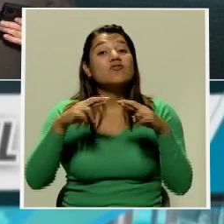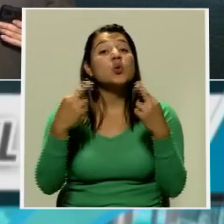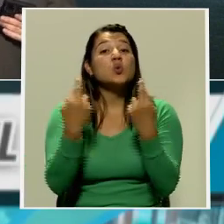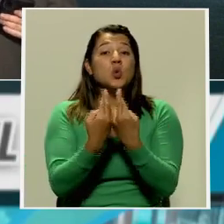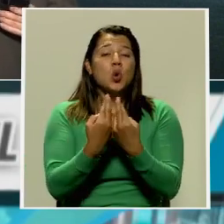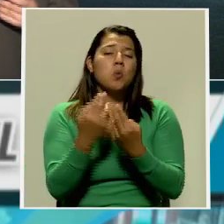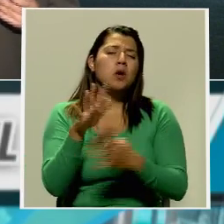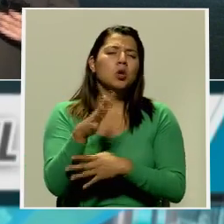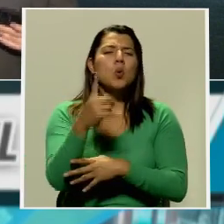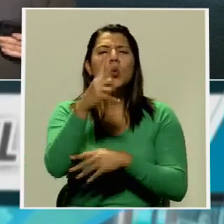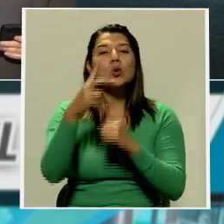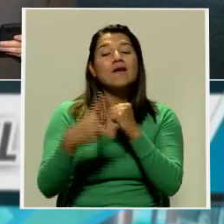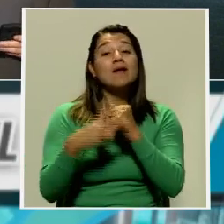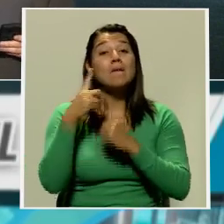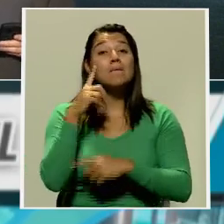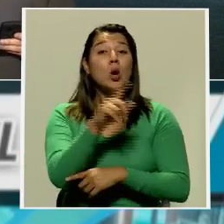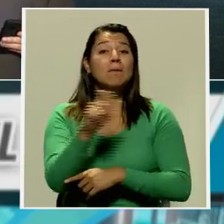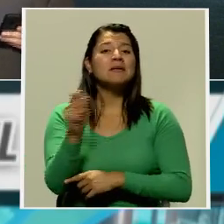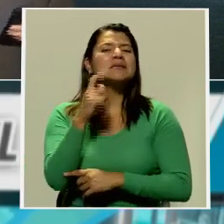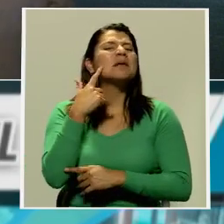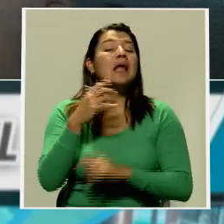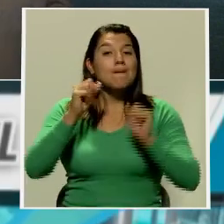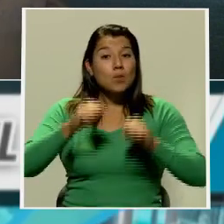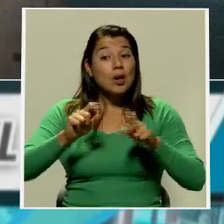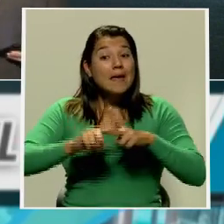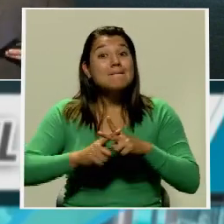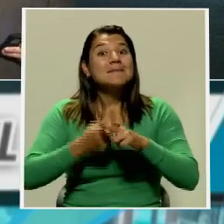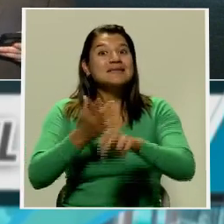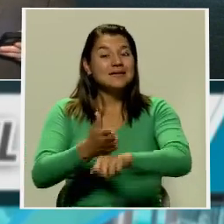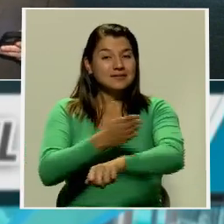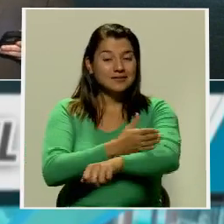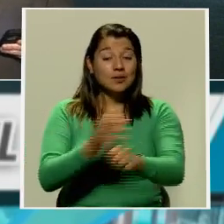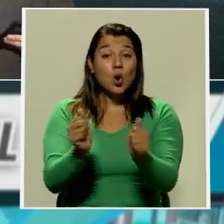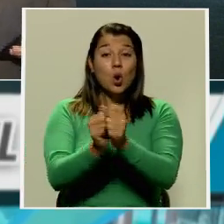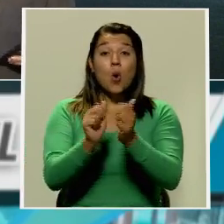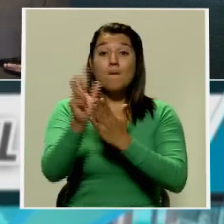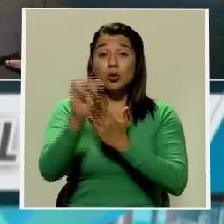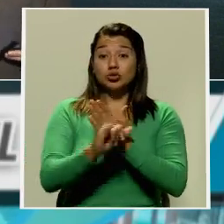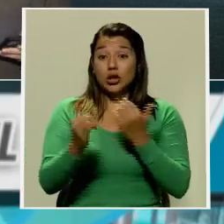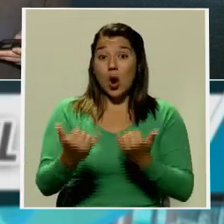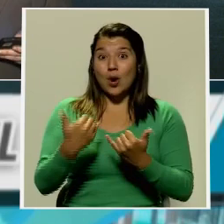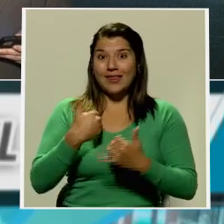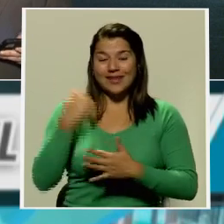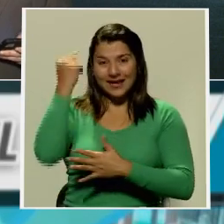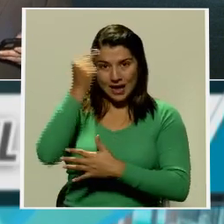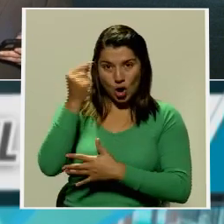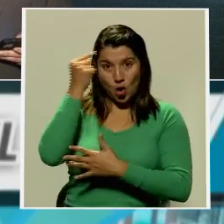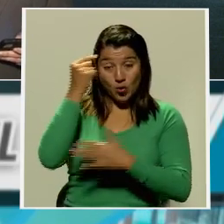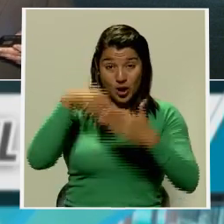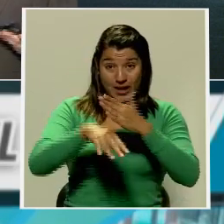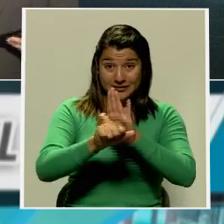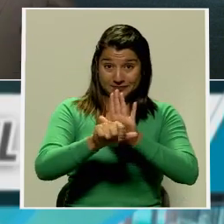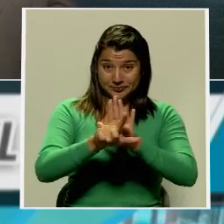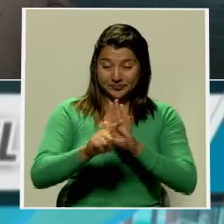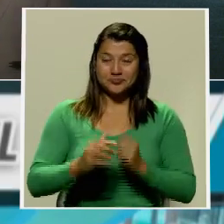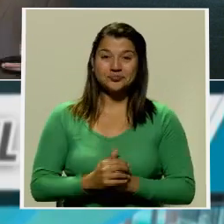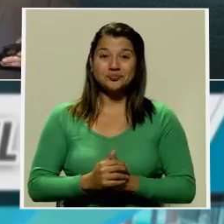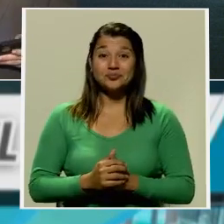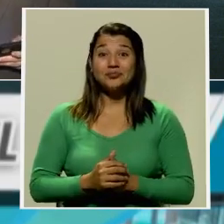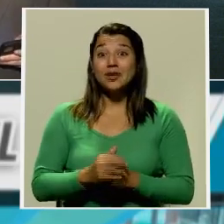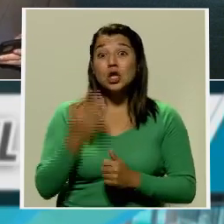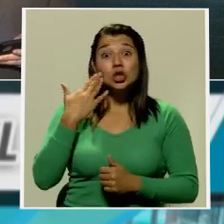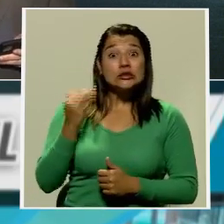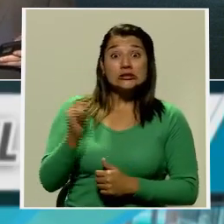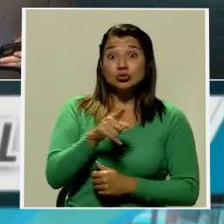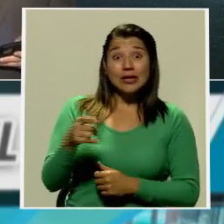mes para poder estar dándole avance a los diferentes proyectos que tiene el gobierno pues en la corriente legislativa. Don Ernesto, no sé si